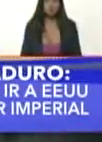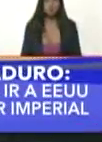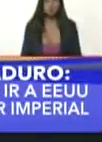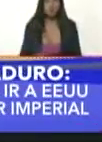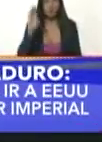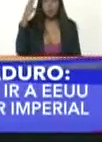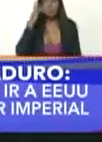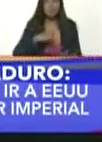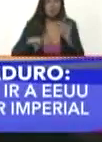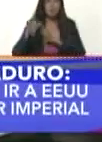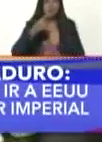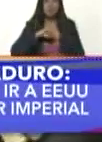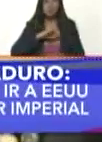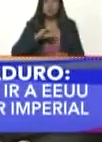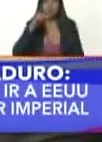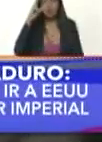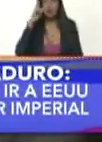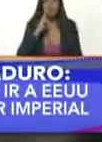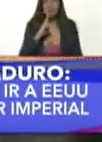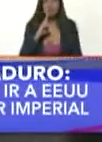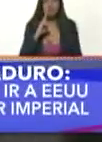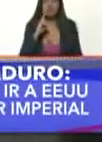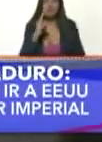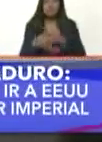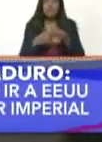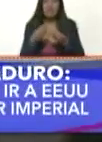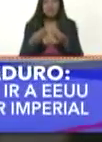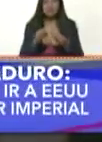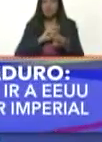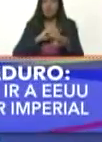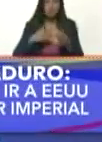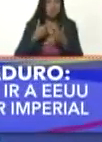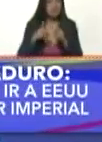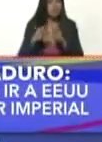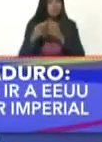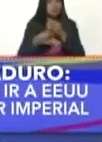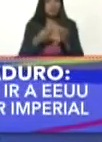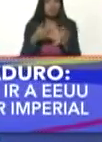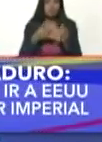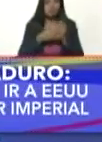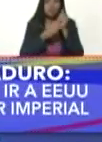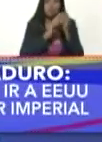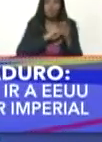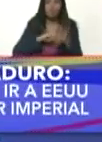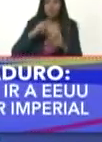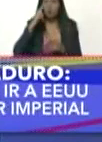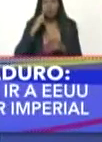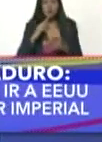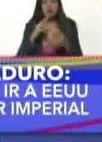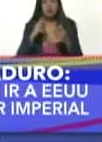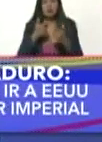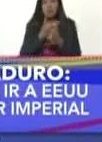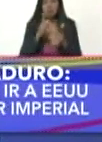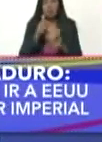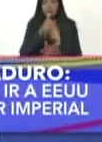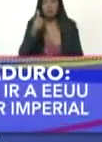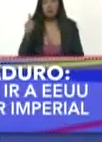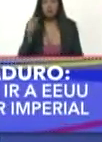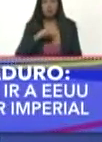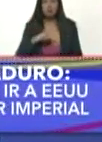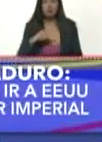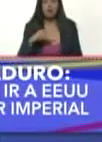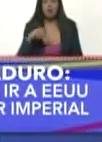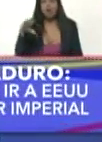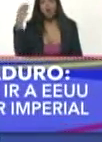Colombia, el amor de nuestro libertador, la creación de nuestro libertador y de nuestros libertadores. Colombia, nuestra amada